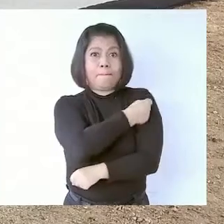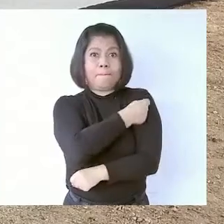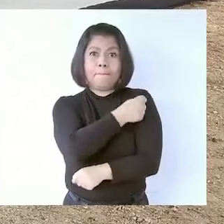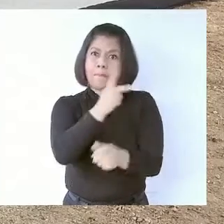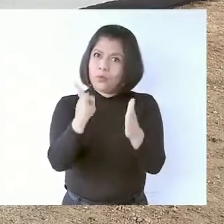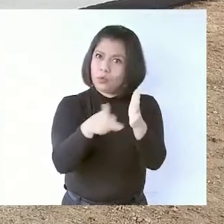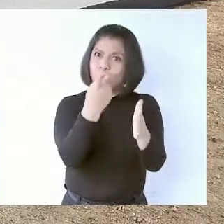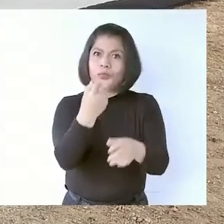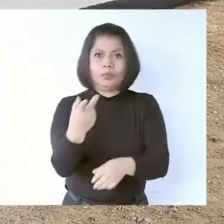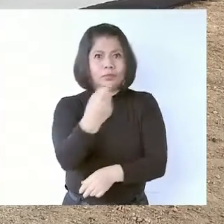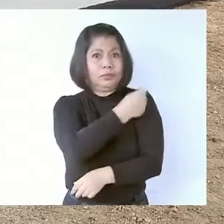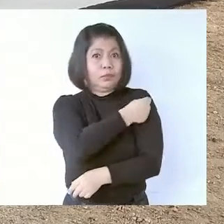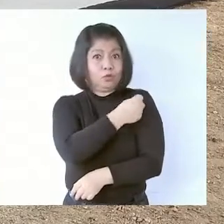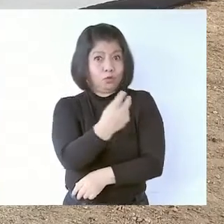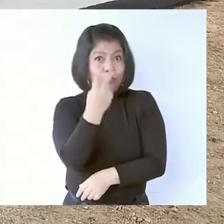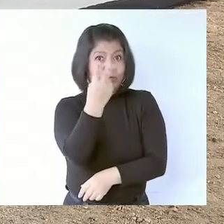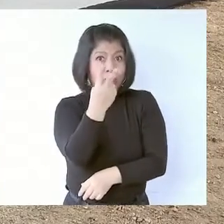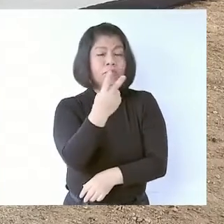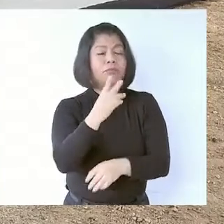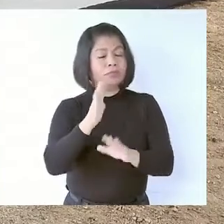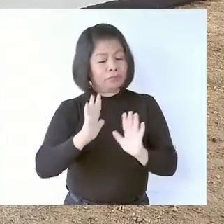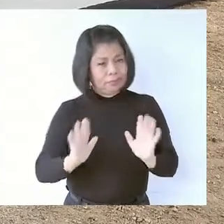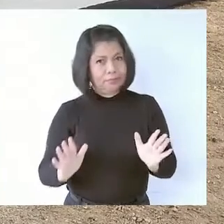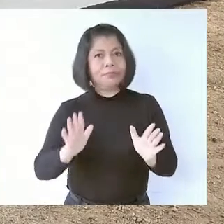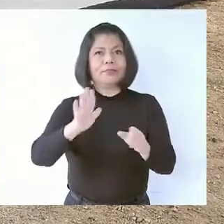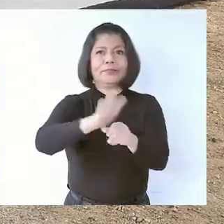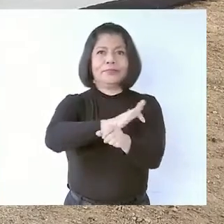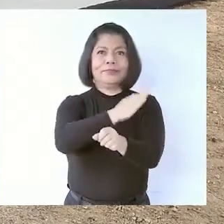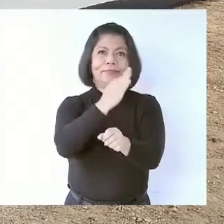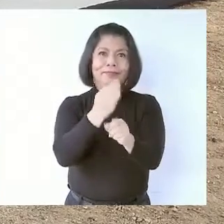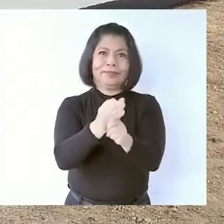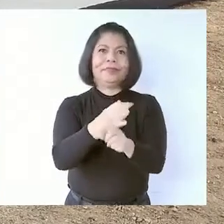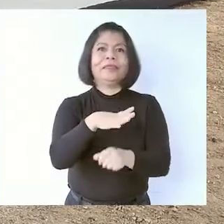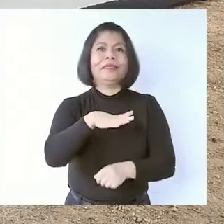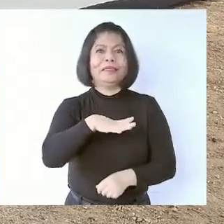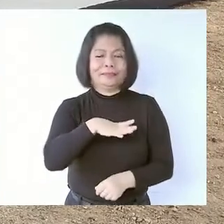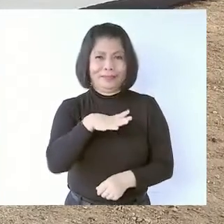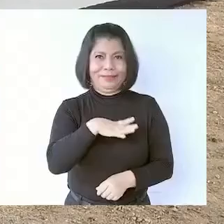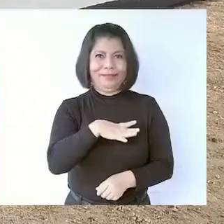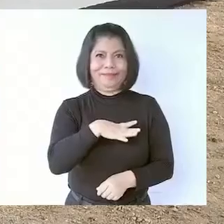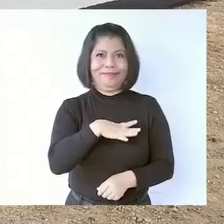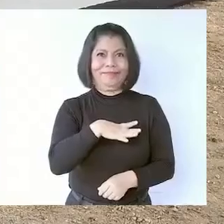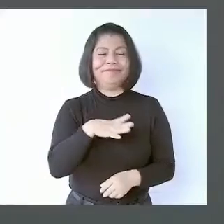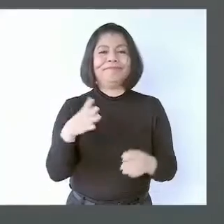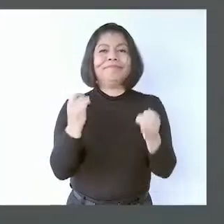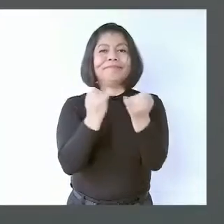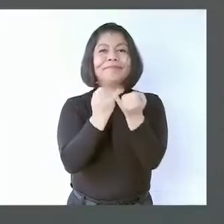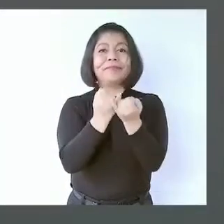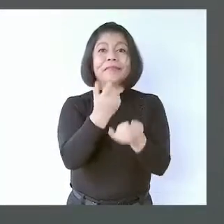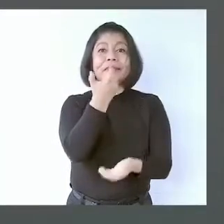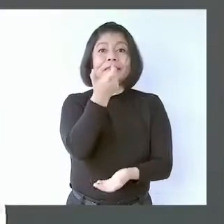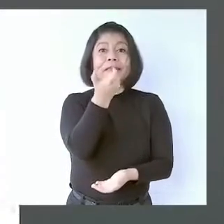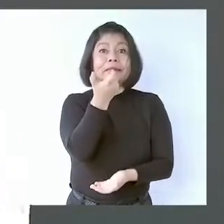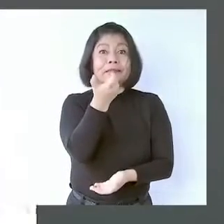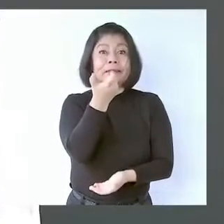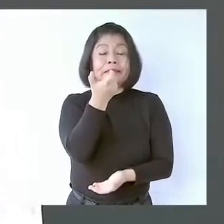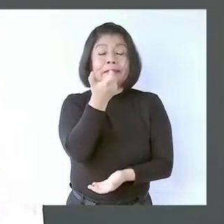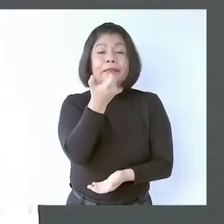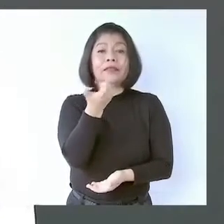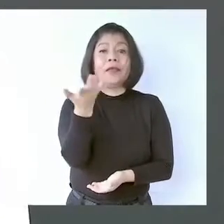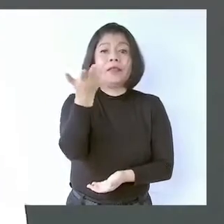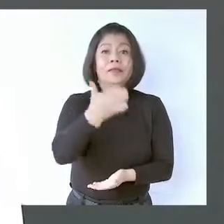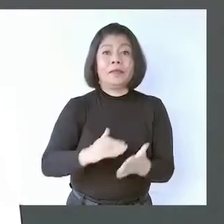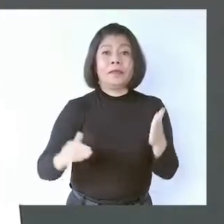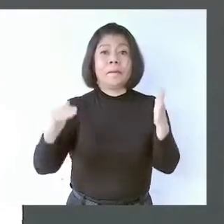Ya tenemos los recursos, incluso ya se han adelantado 10 mil millones